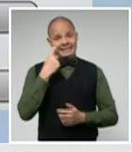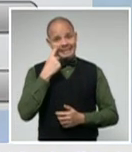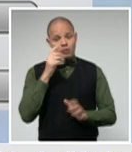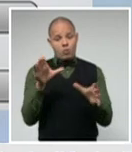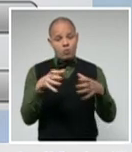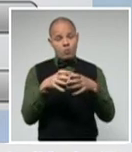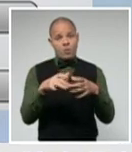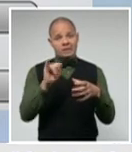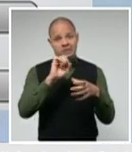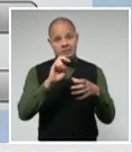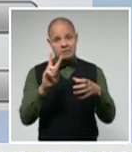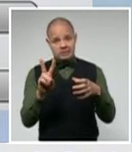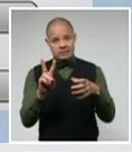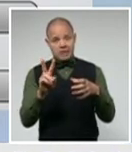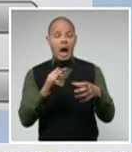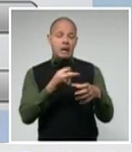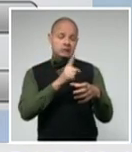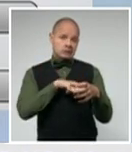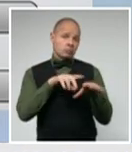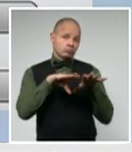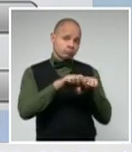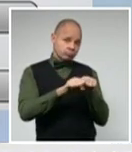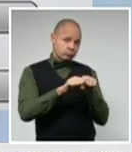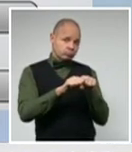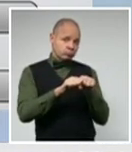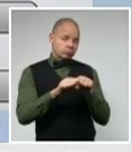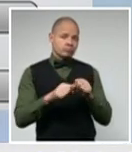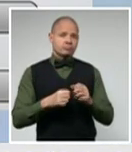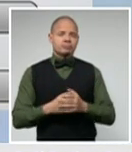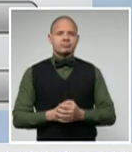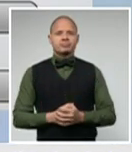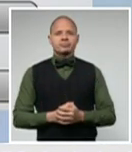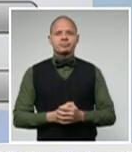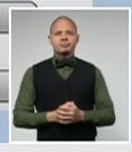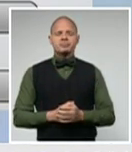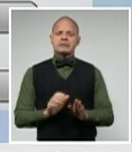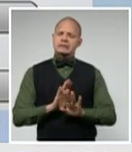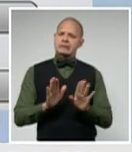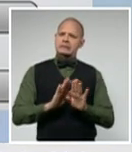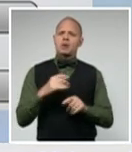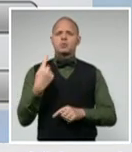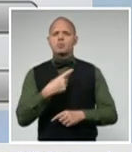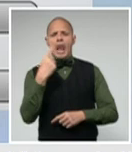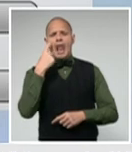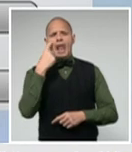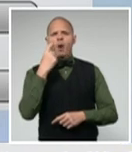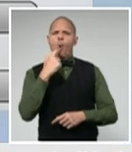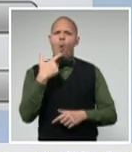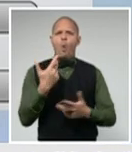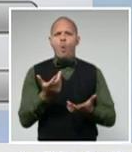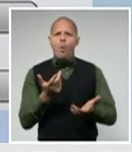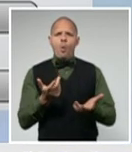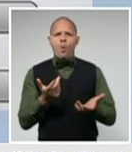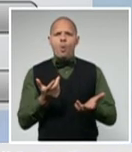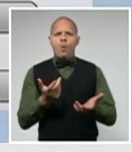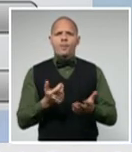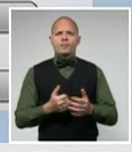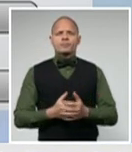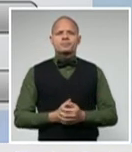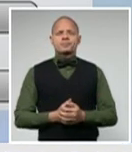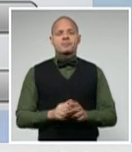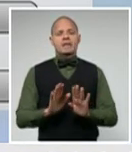se han diagnosticado desde que comenzamos a identificar esta enfermedad en nuestro país. Con